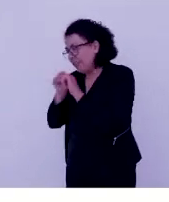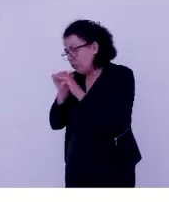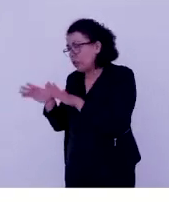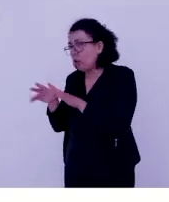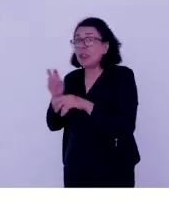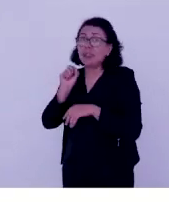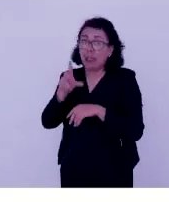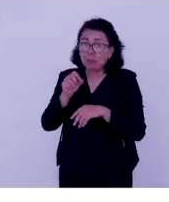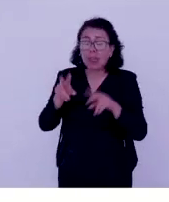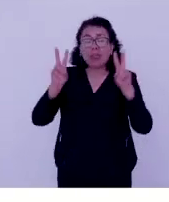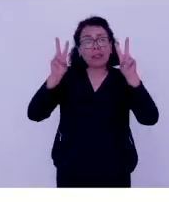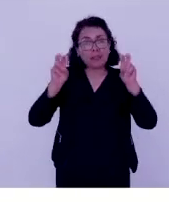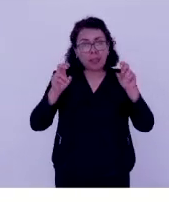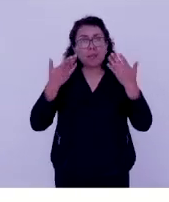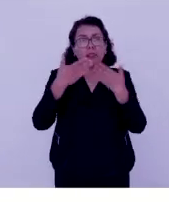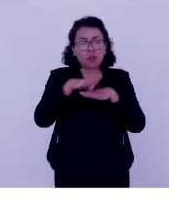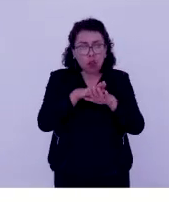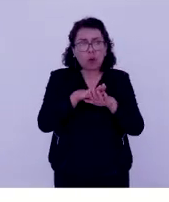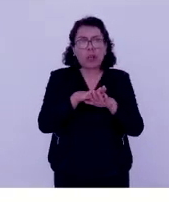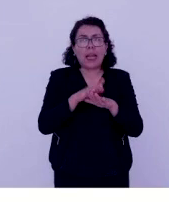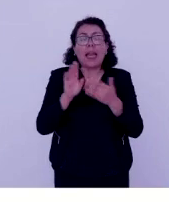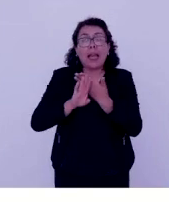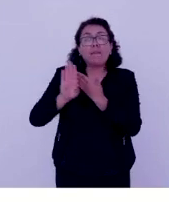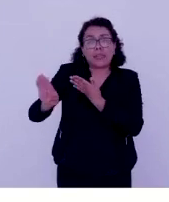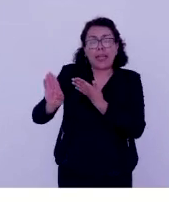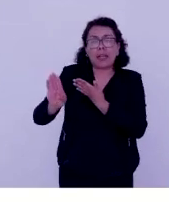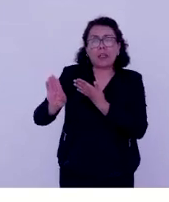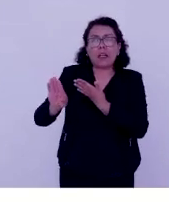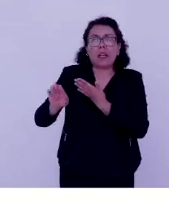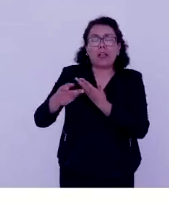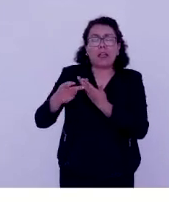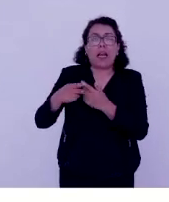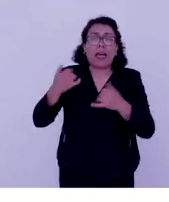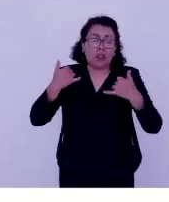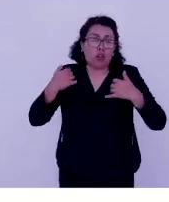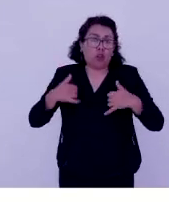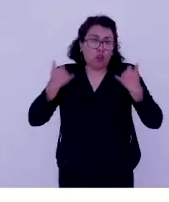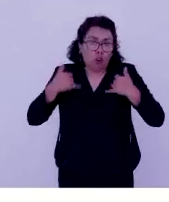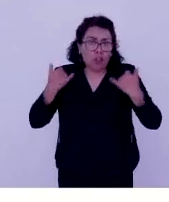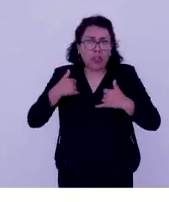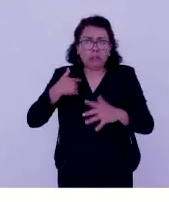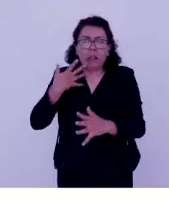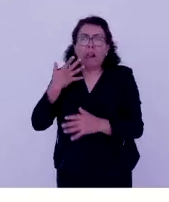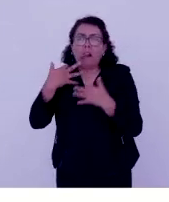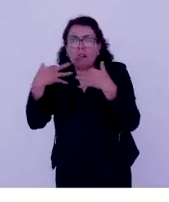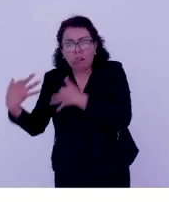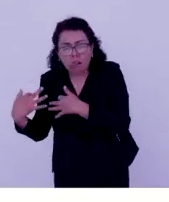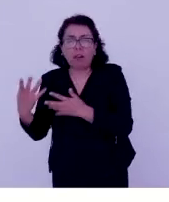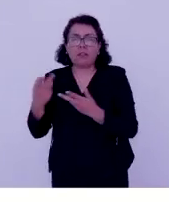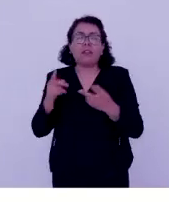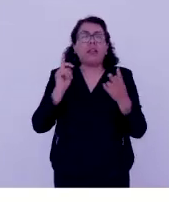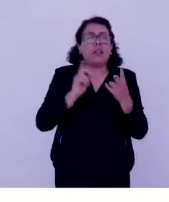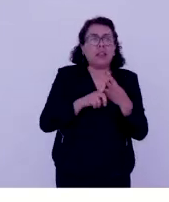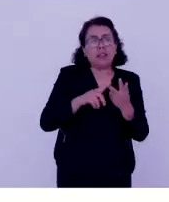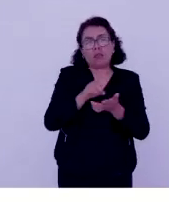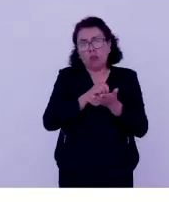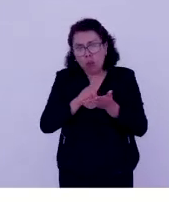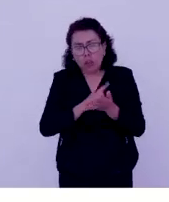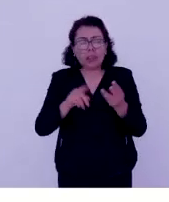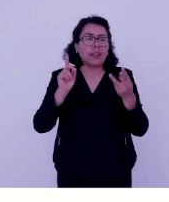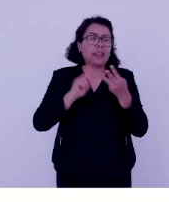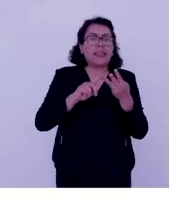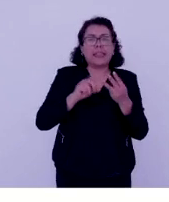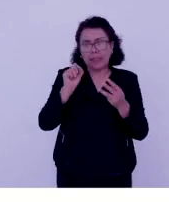un tema así como temas relacionados con la prevención de delitos en adolescentes acoso sexual en las aulas y medidas de protección en materia